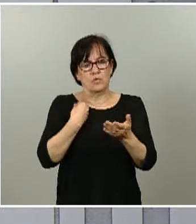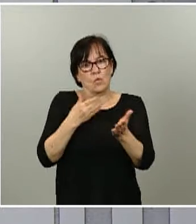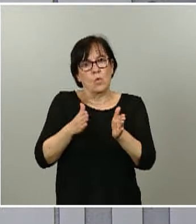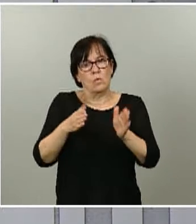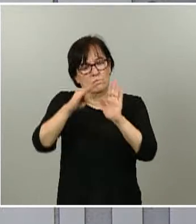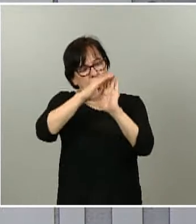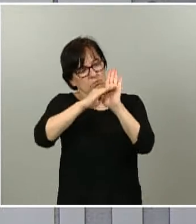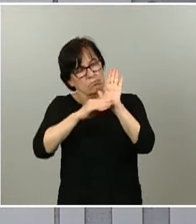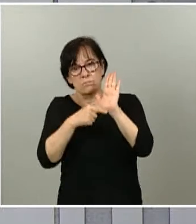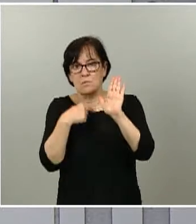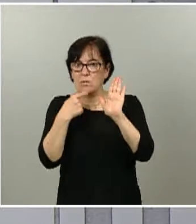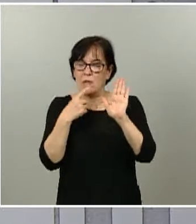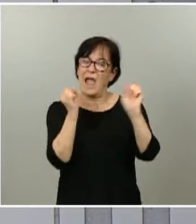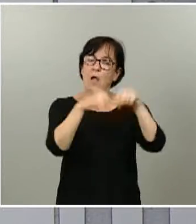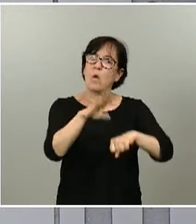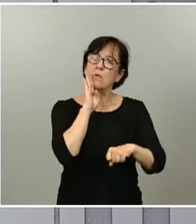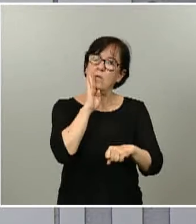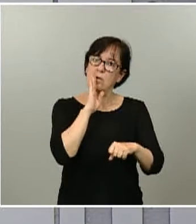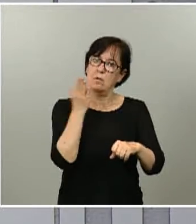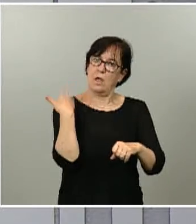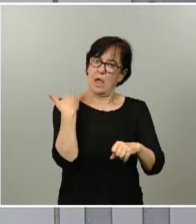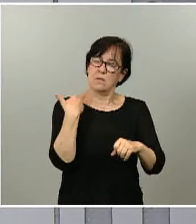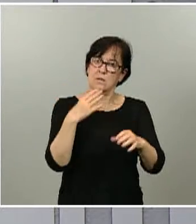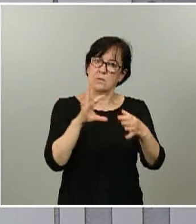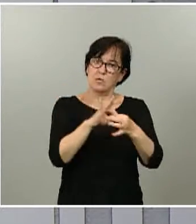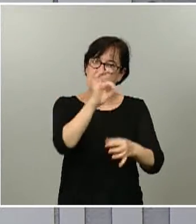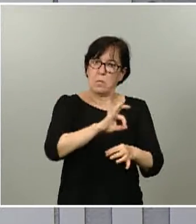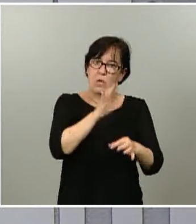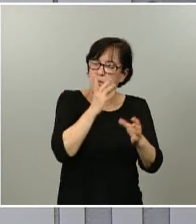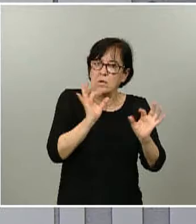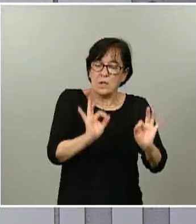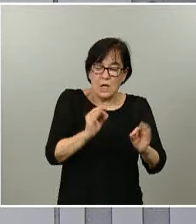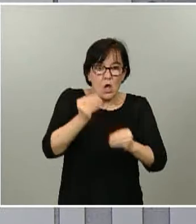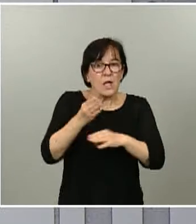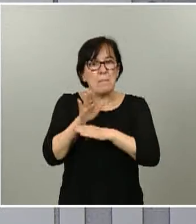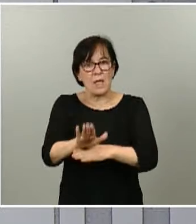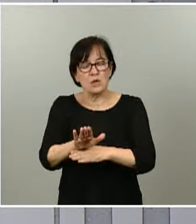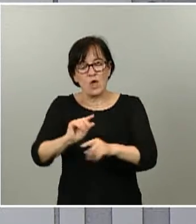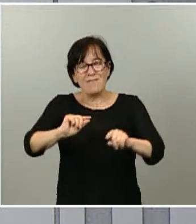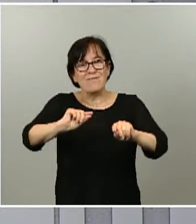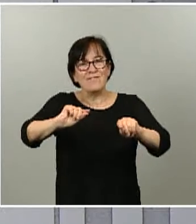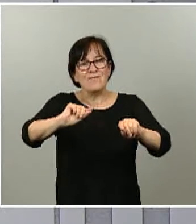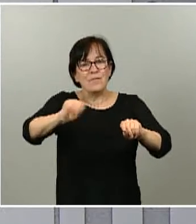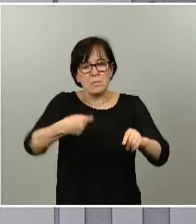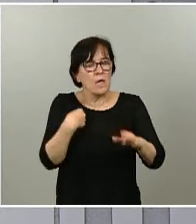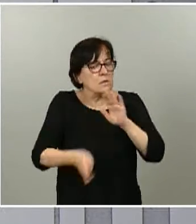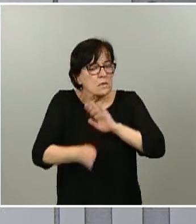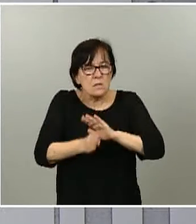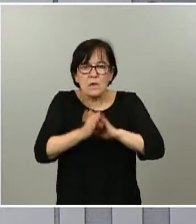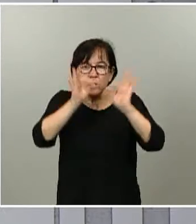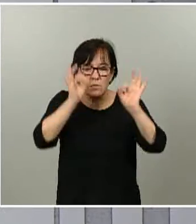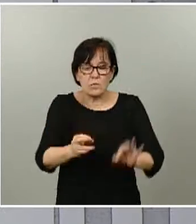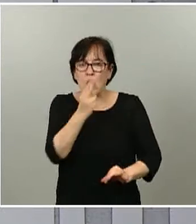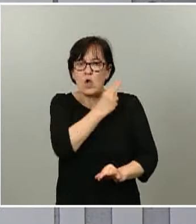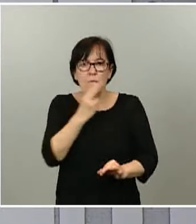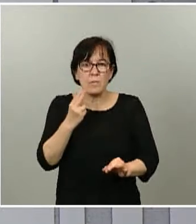por el acuerdo de investidura. Y justamente lo que se planteó, lo que se firmó, es que seguimos comprometidos con todo aquello que